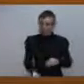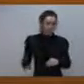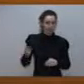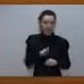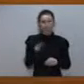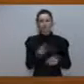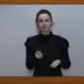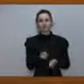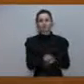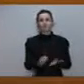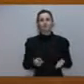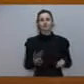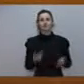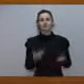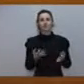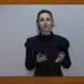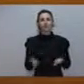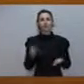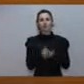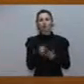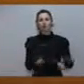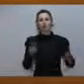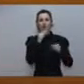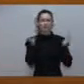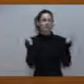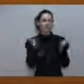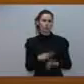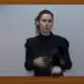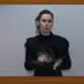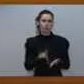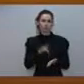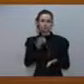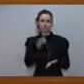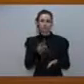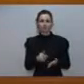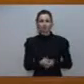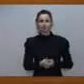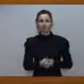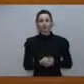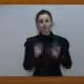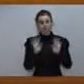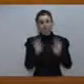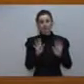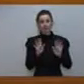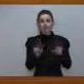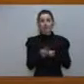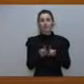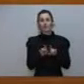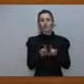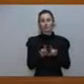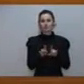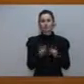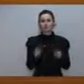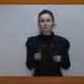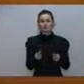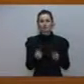historia. Hoy volvemos a repetir la historia, pero con una pequeña, no, con una